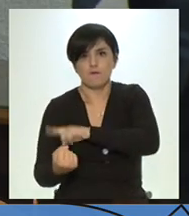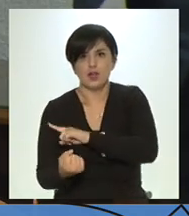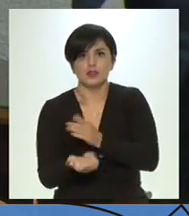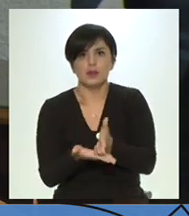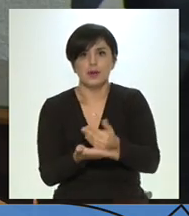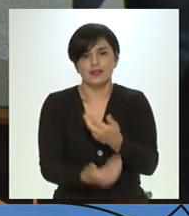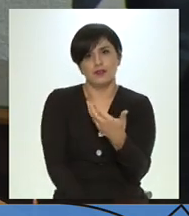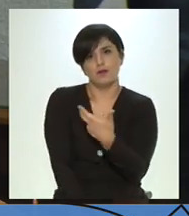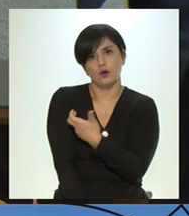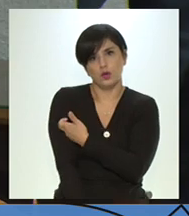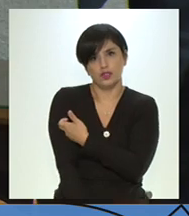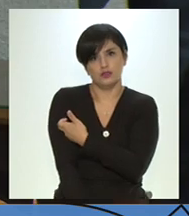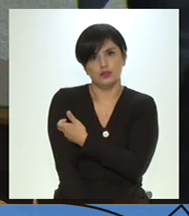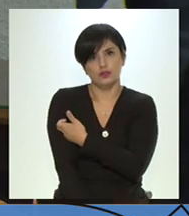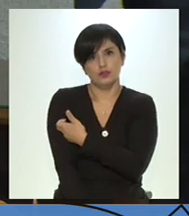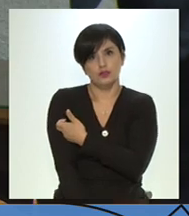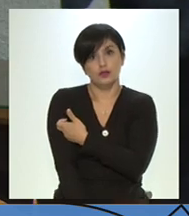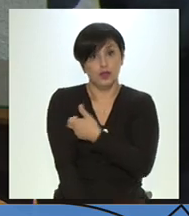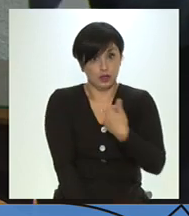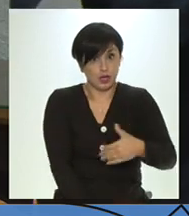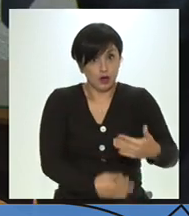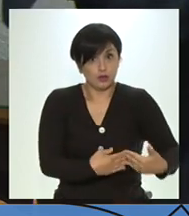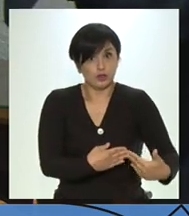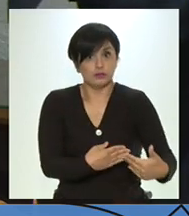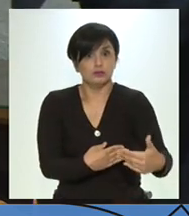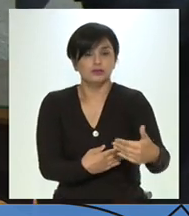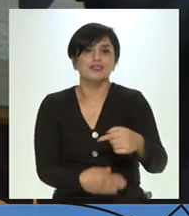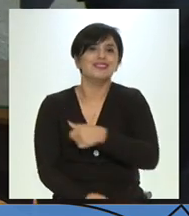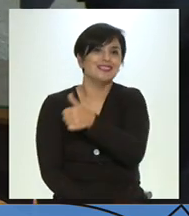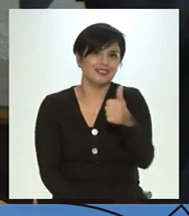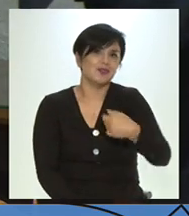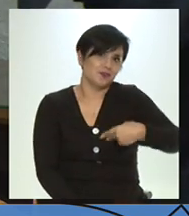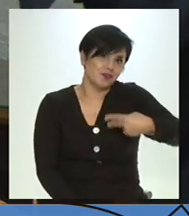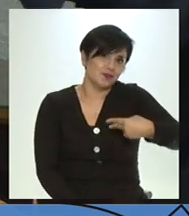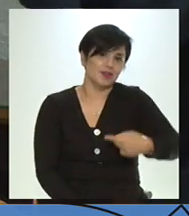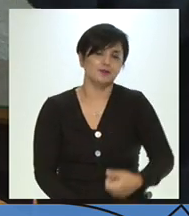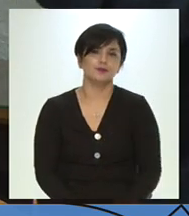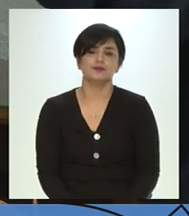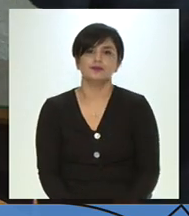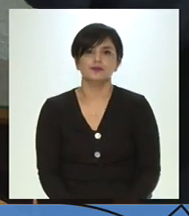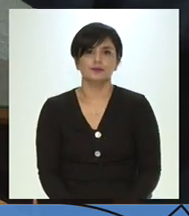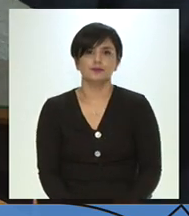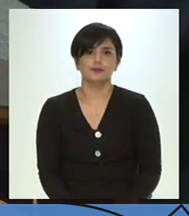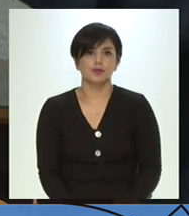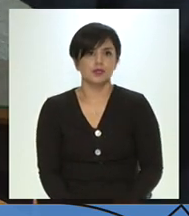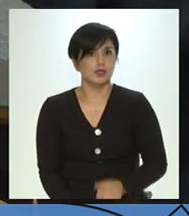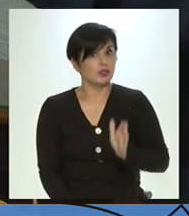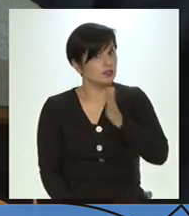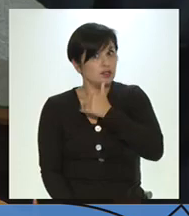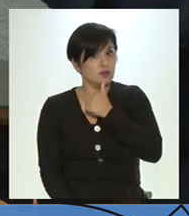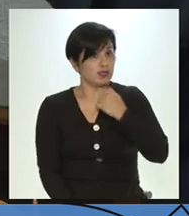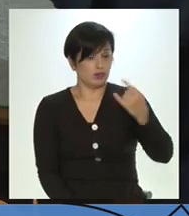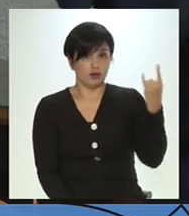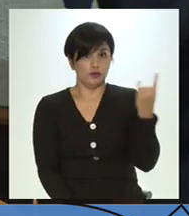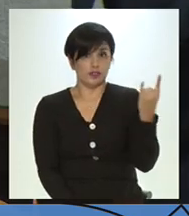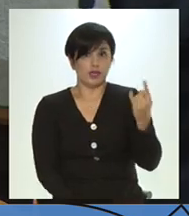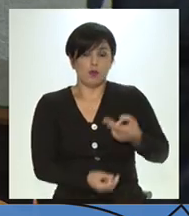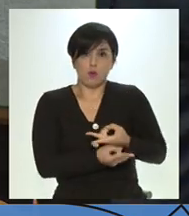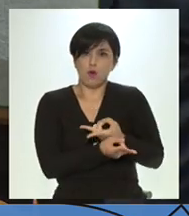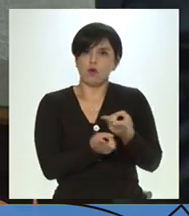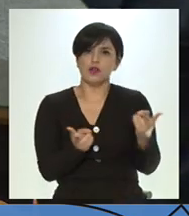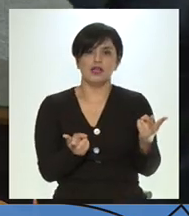vacunación que se está llevando a cabo y que todos valoramos sin nuestras universidades públicas